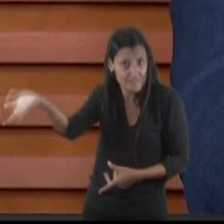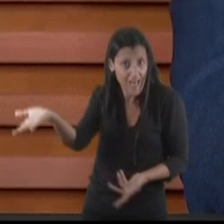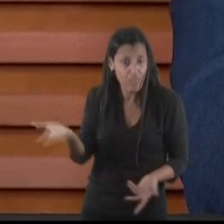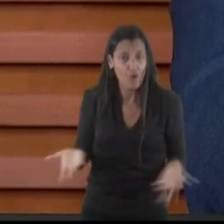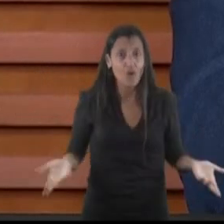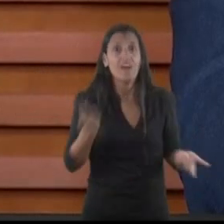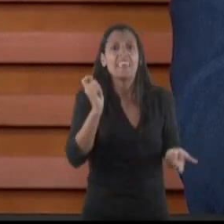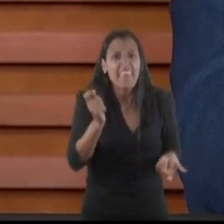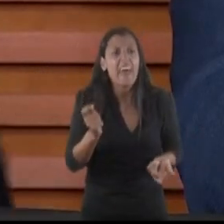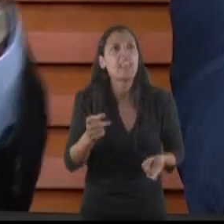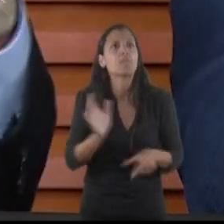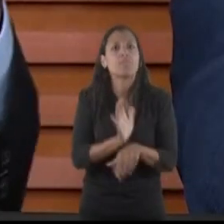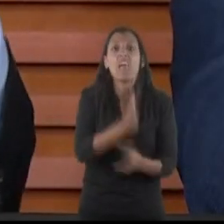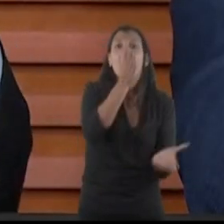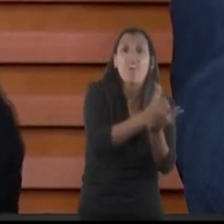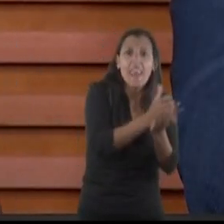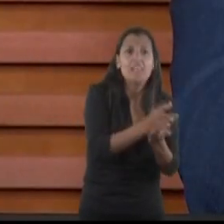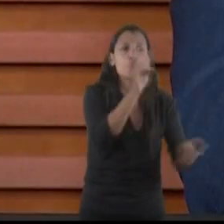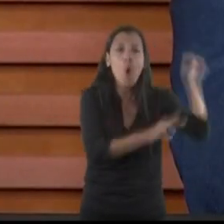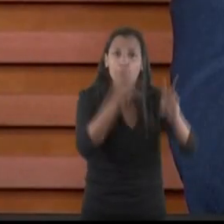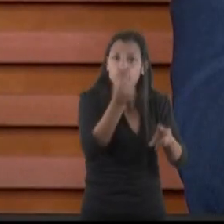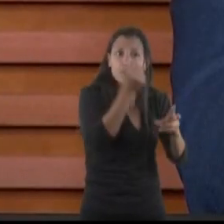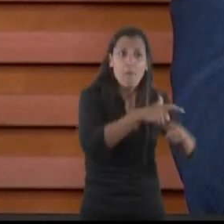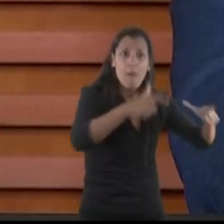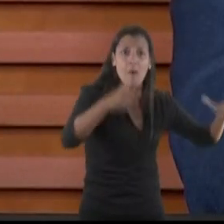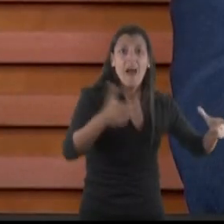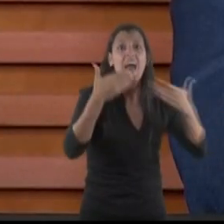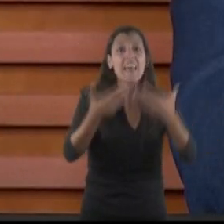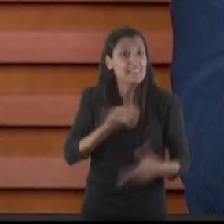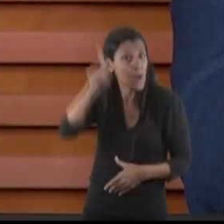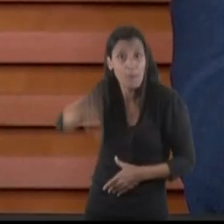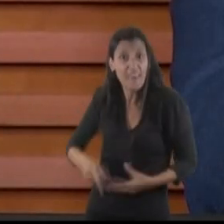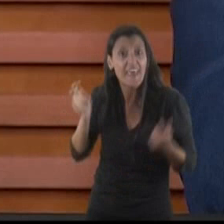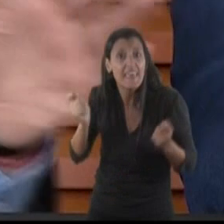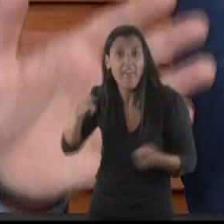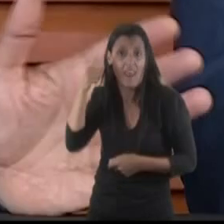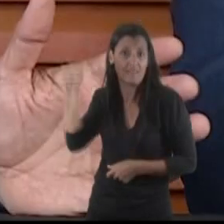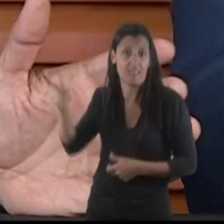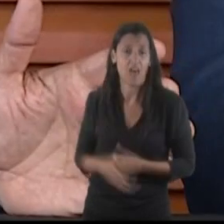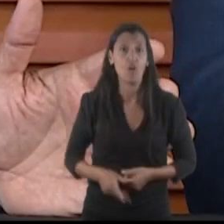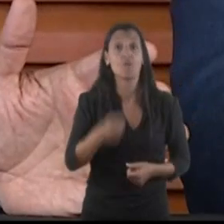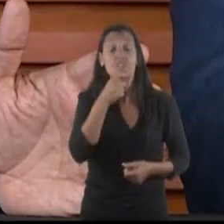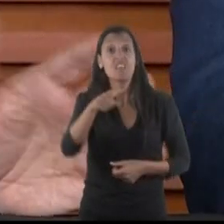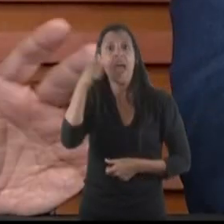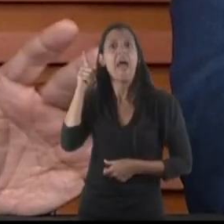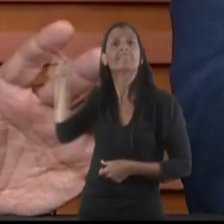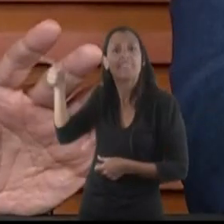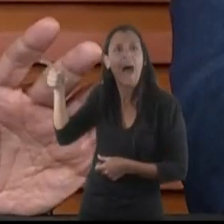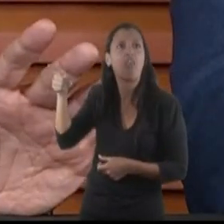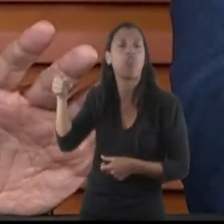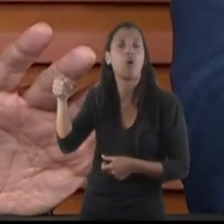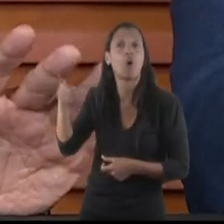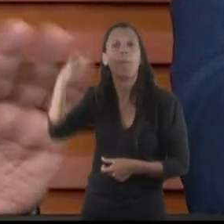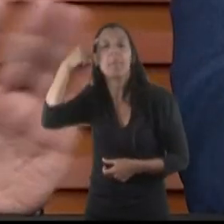la puerta para que los derechos se amplíen es el Estado. Cuando en el Estado están los que creen